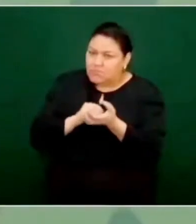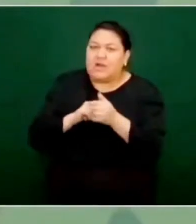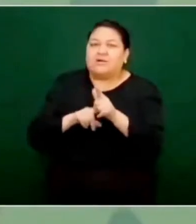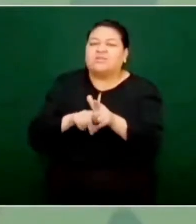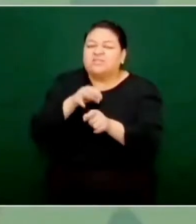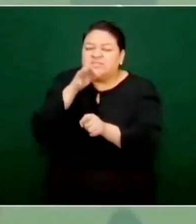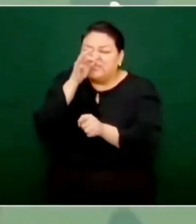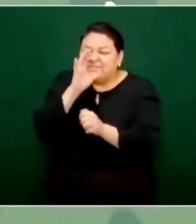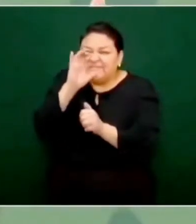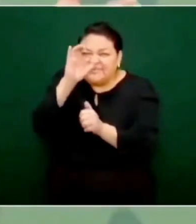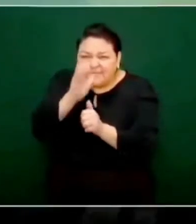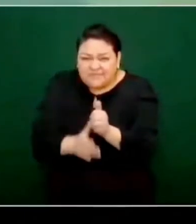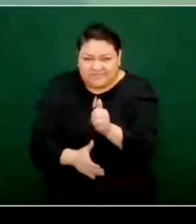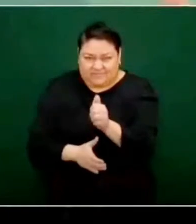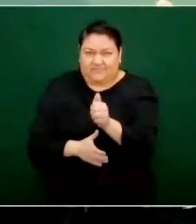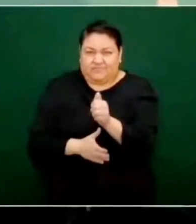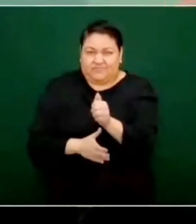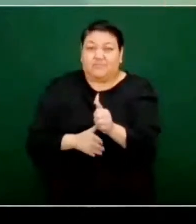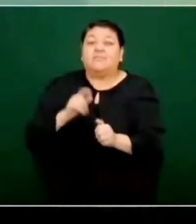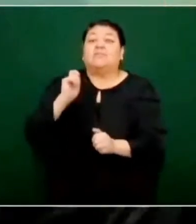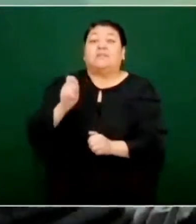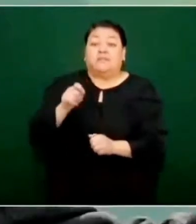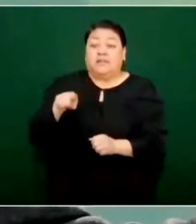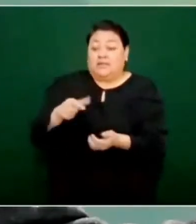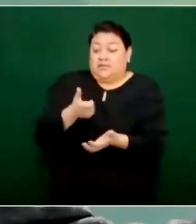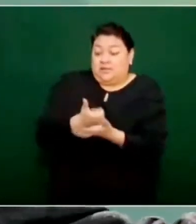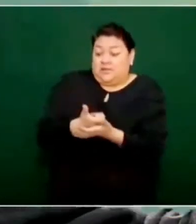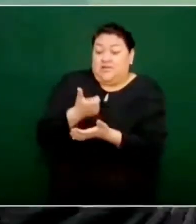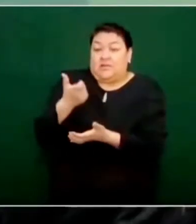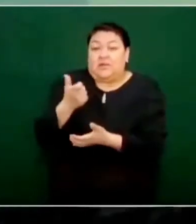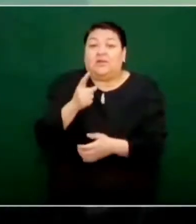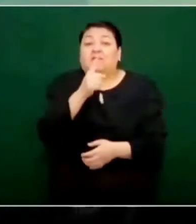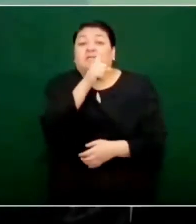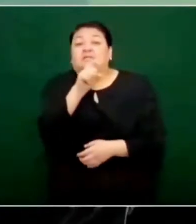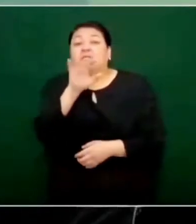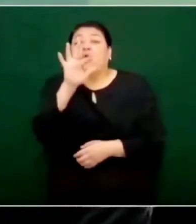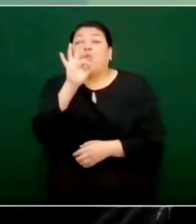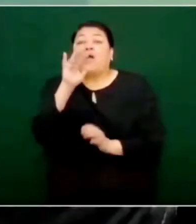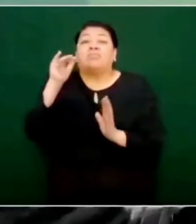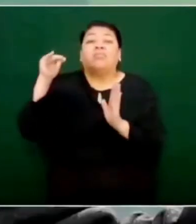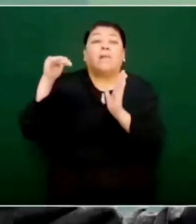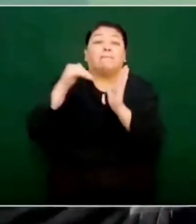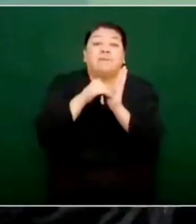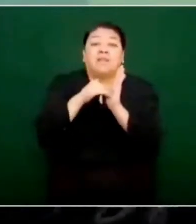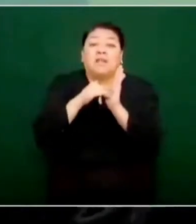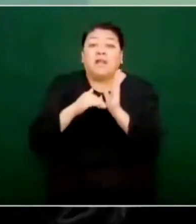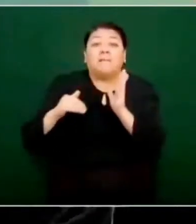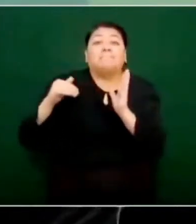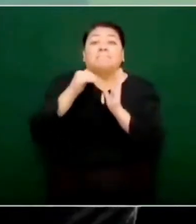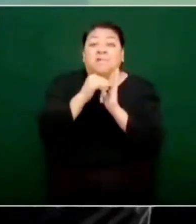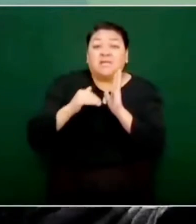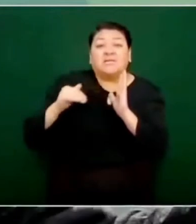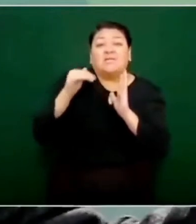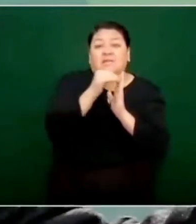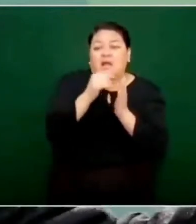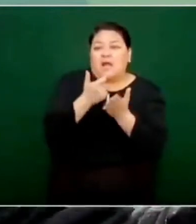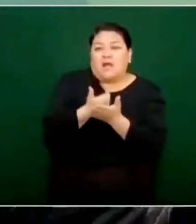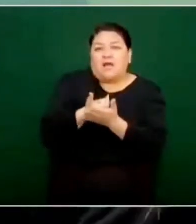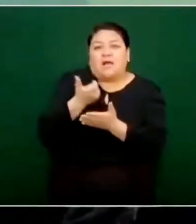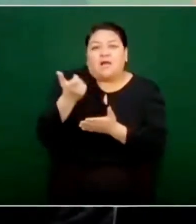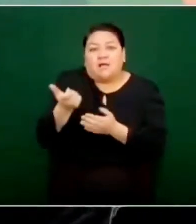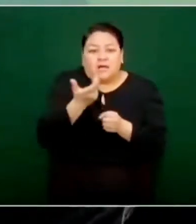que se tenían que pagar 140,000 millones de pesos por